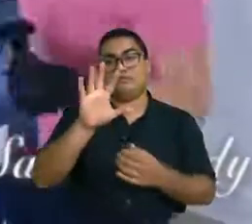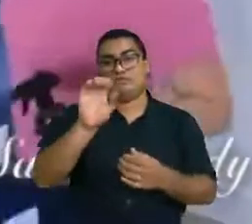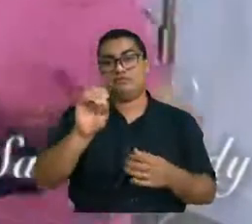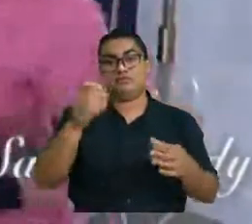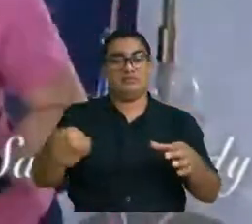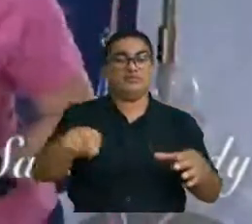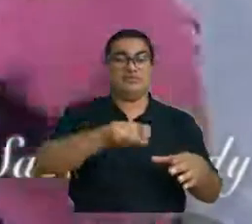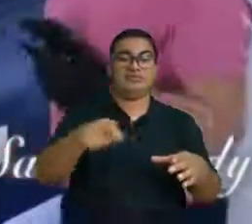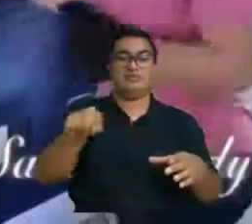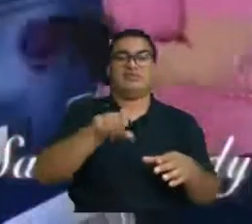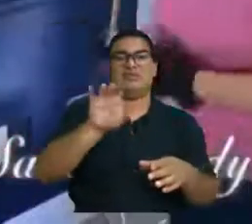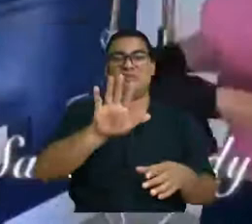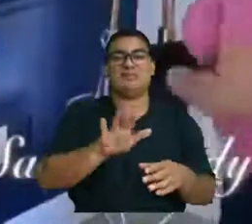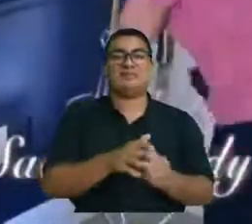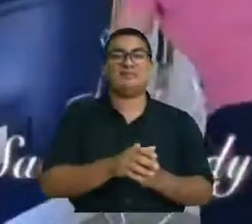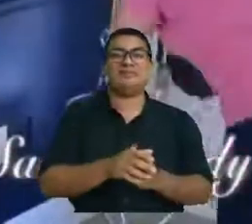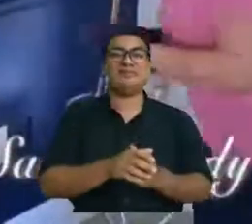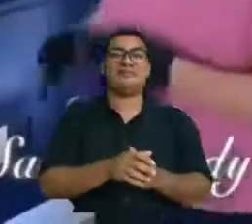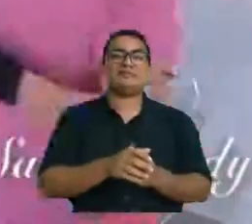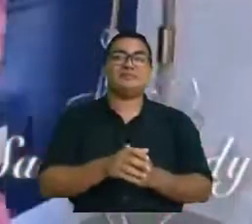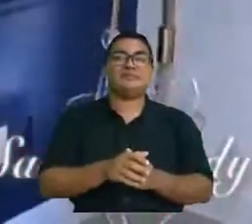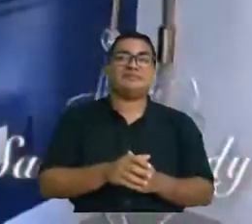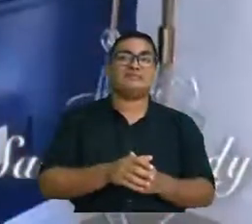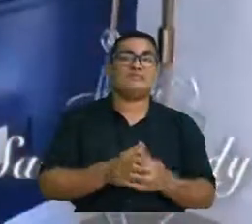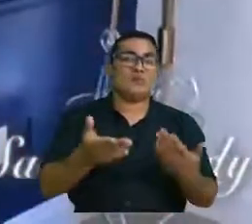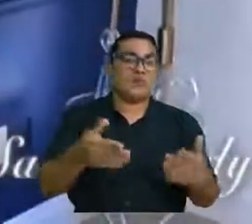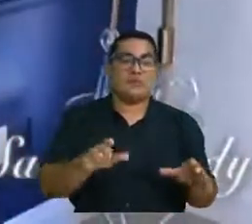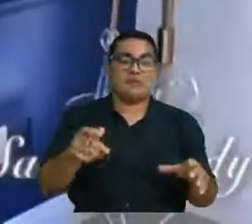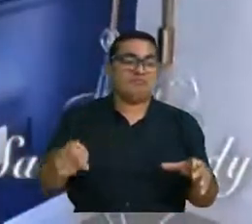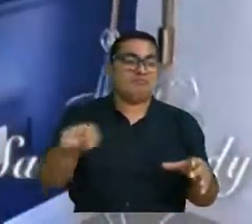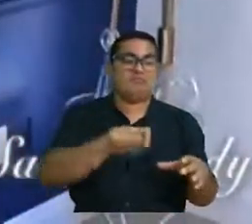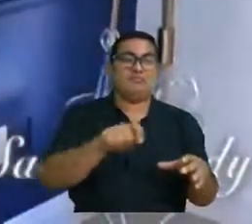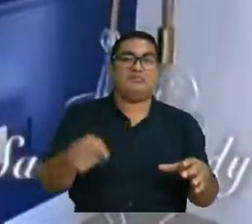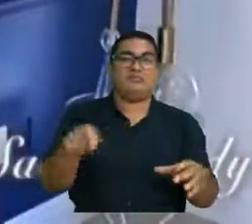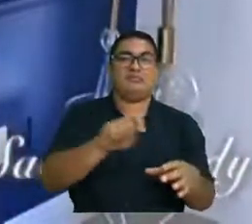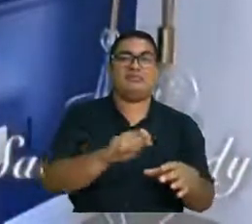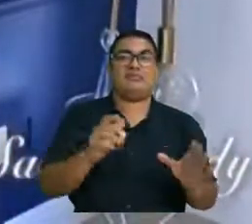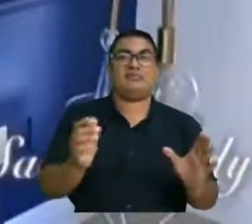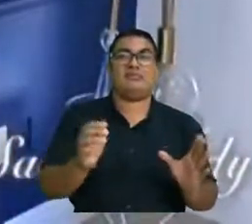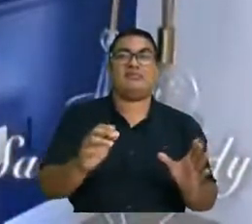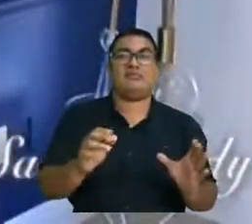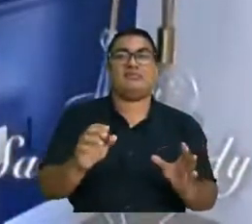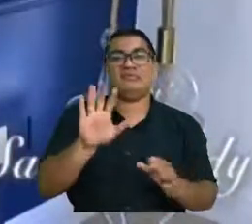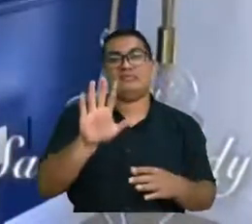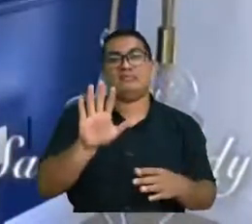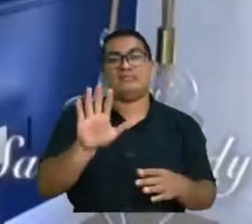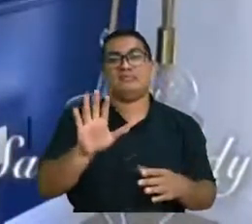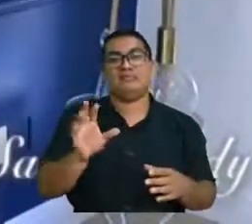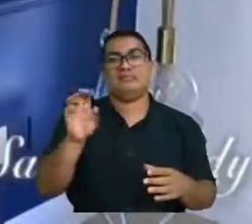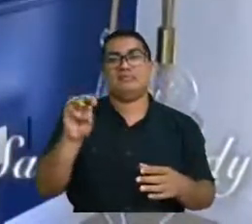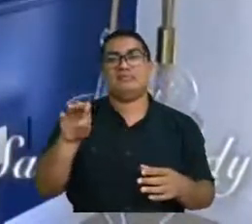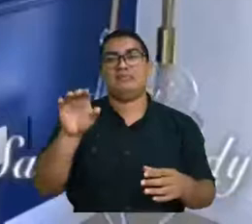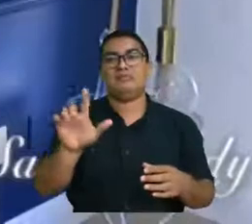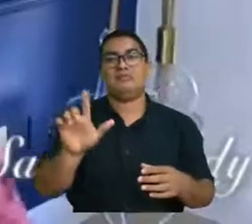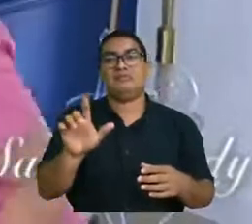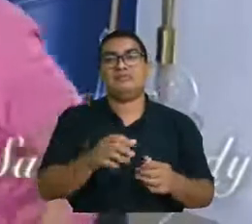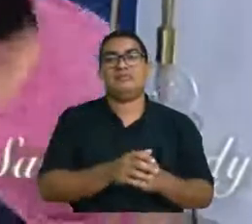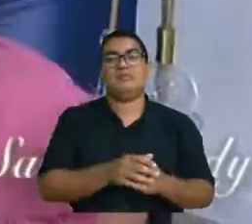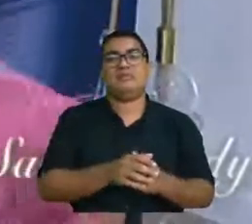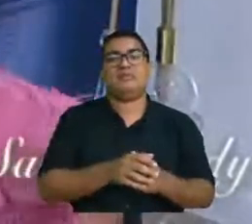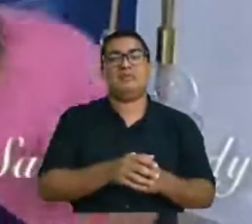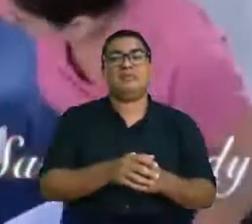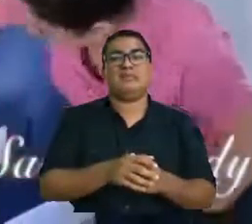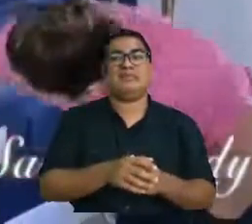5 cucharadas soperas. Sí, si fueran cucharaditas normales de las que comemos nosotros, esas tienen solo 5. Solo tienen 5